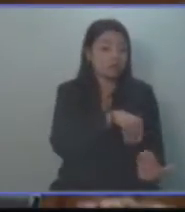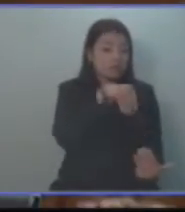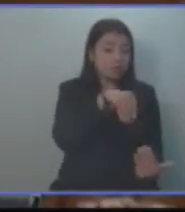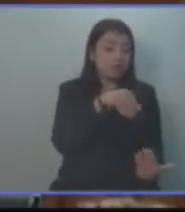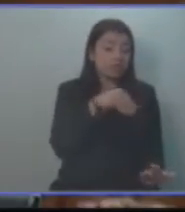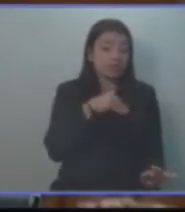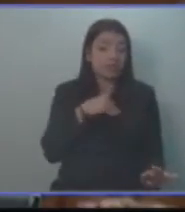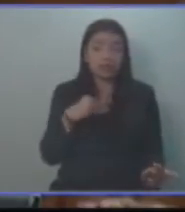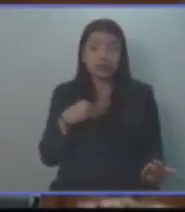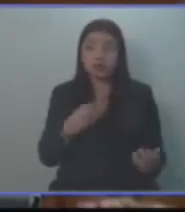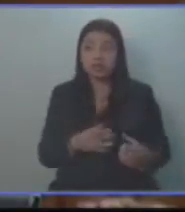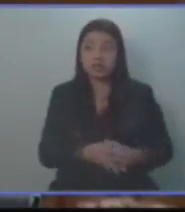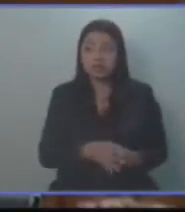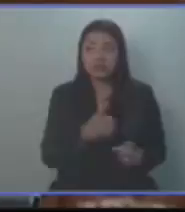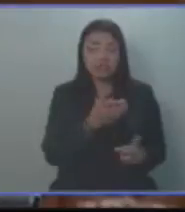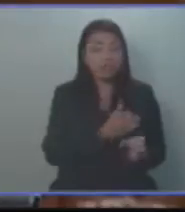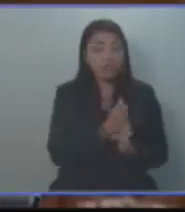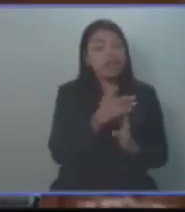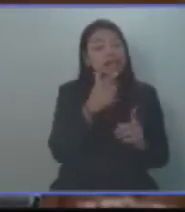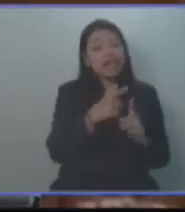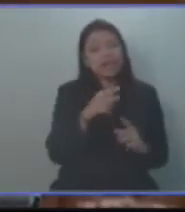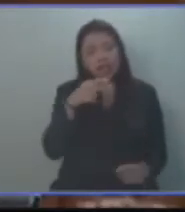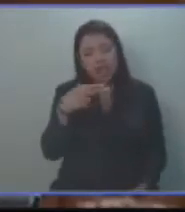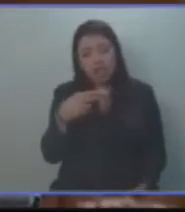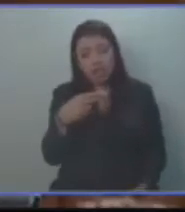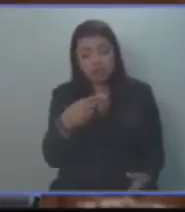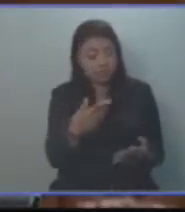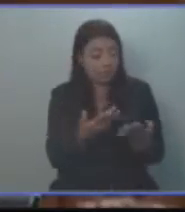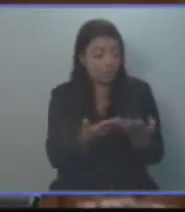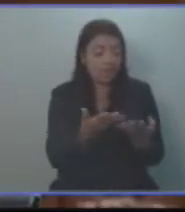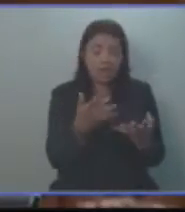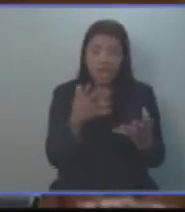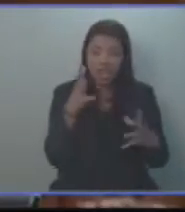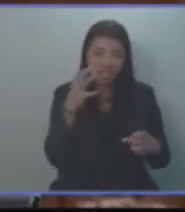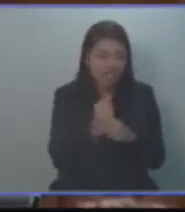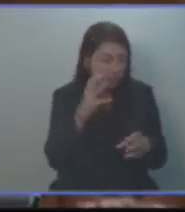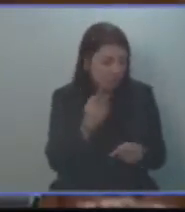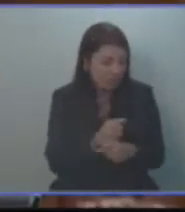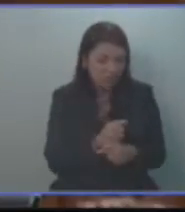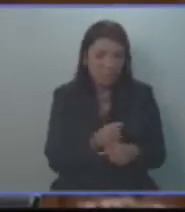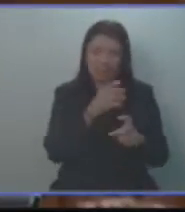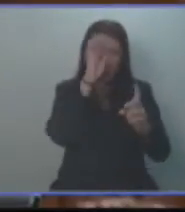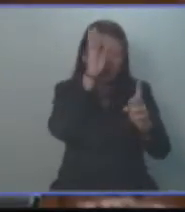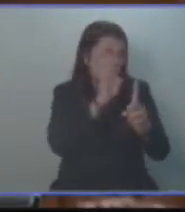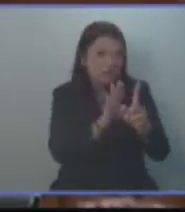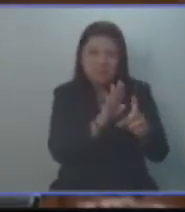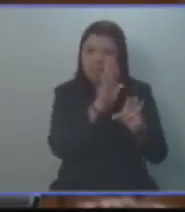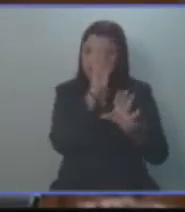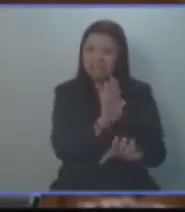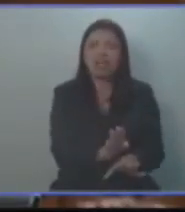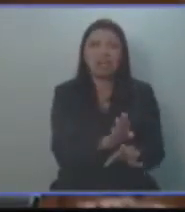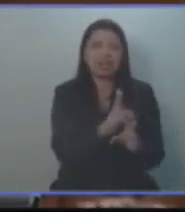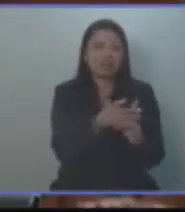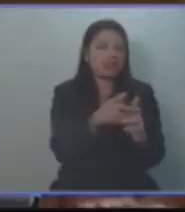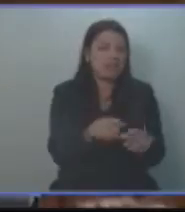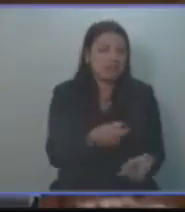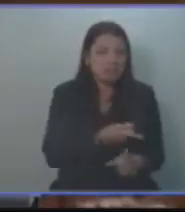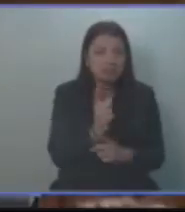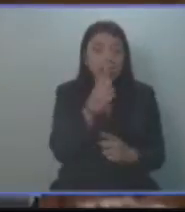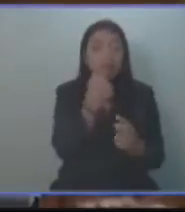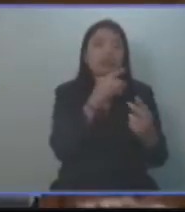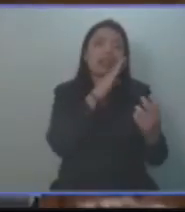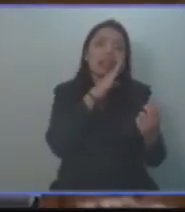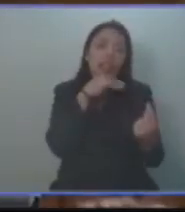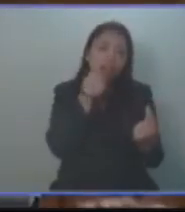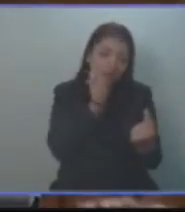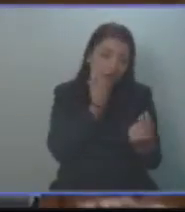clínico. H. Irrespetar, maltratar, insultar a los usuarios y a sus acompañantes,